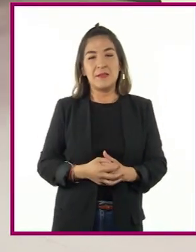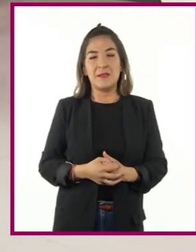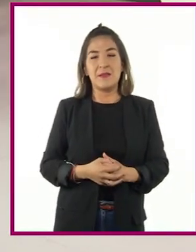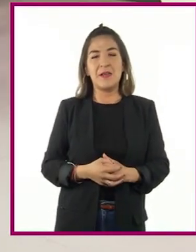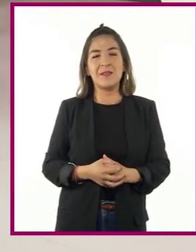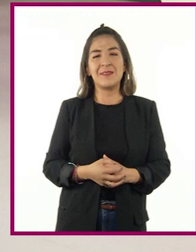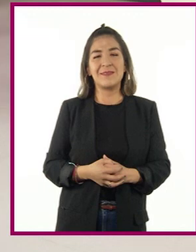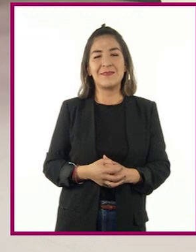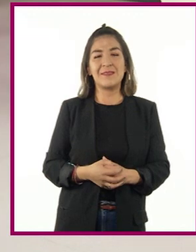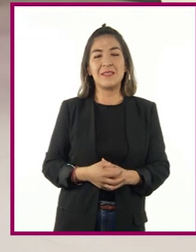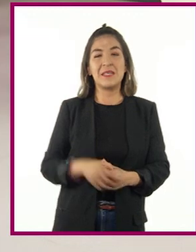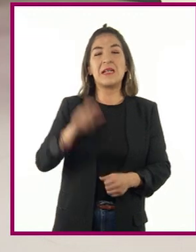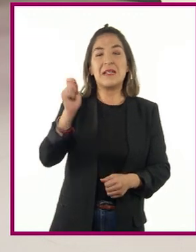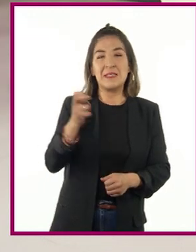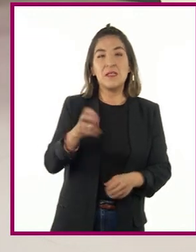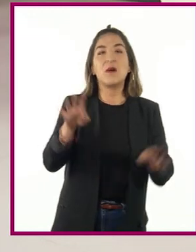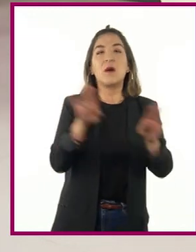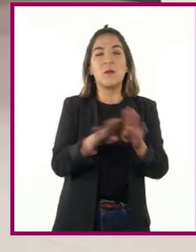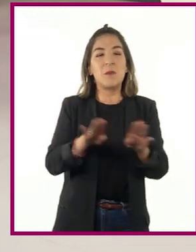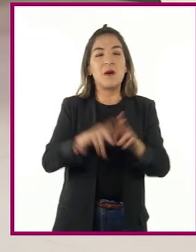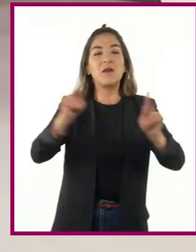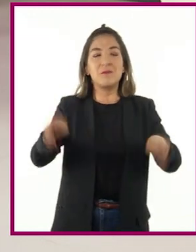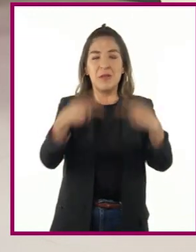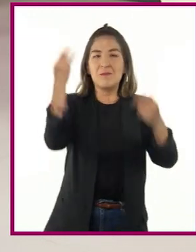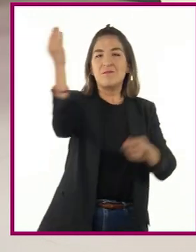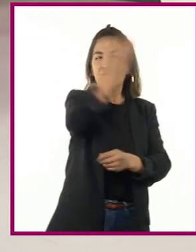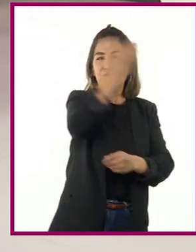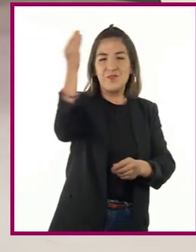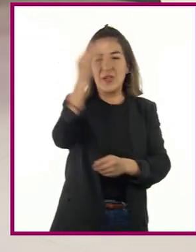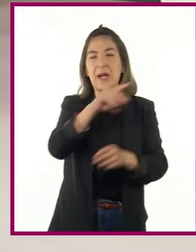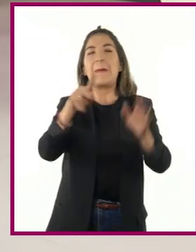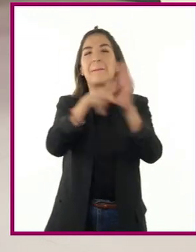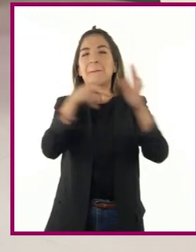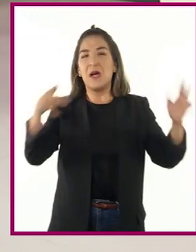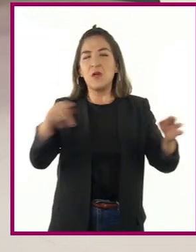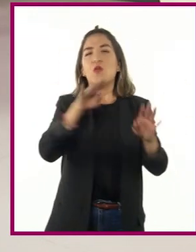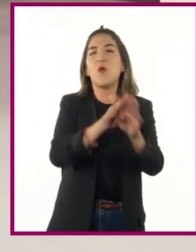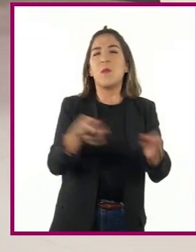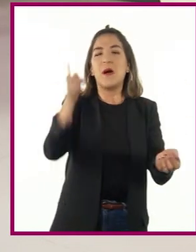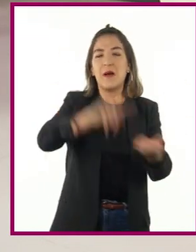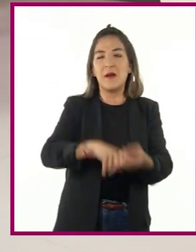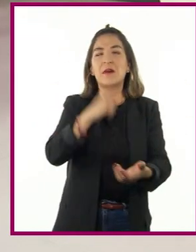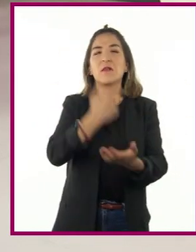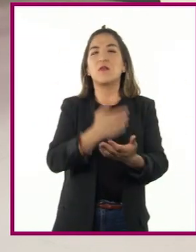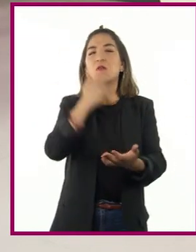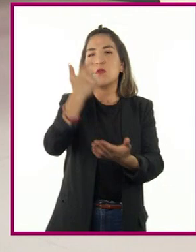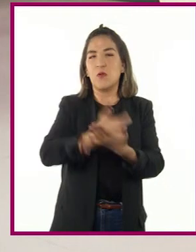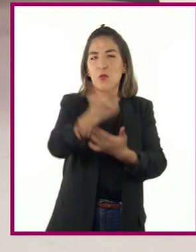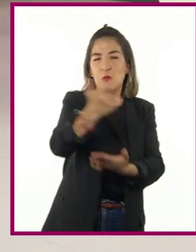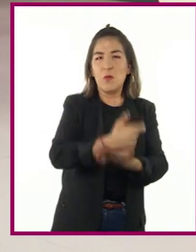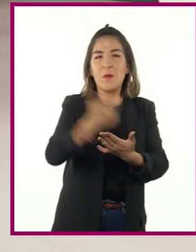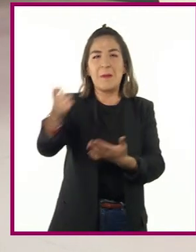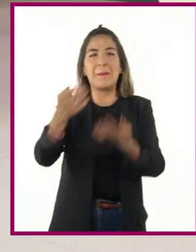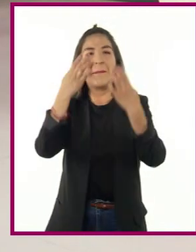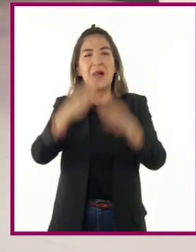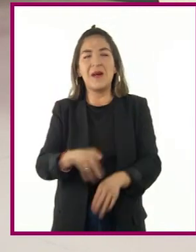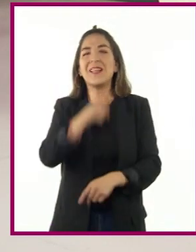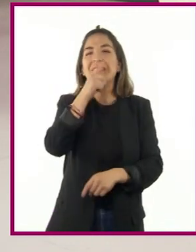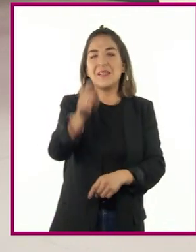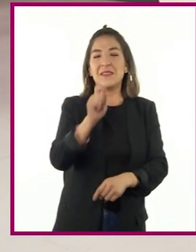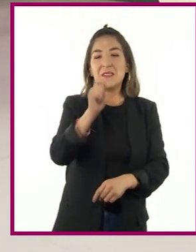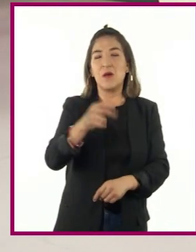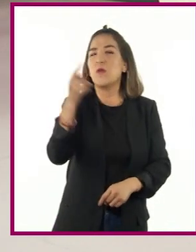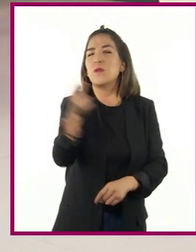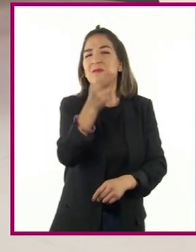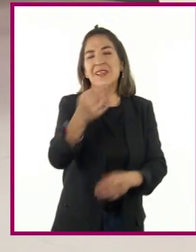Como cuando dice que fue vendedor ambulante y periodista, mozo de cuerdas y cobrador de banco. Y remata diciendo, lo que